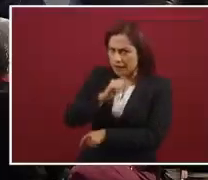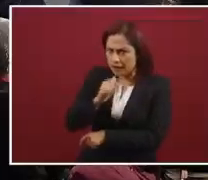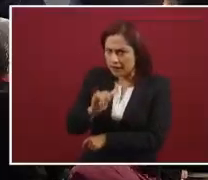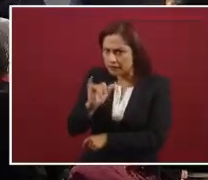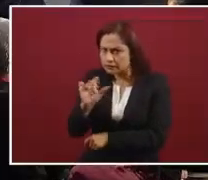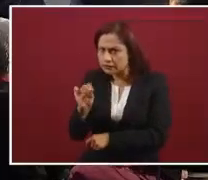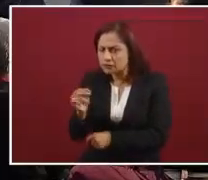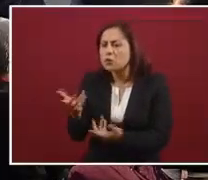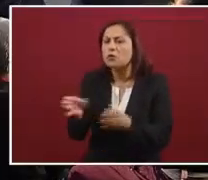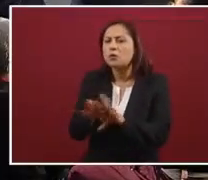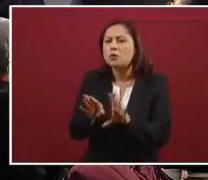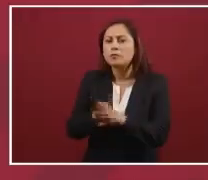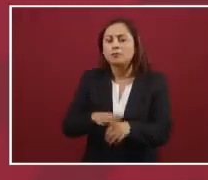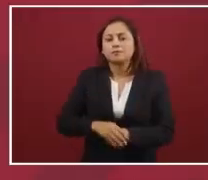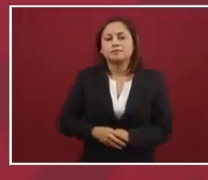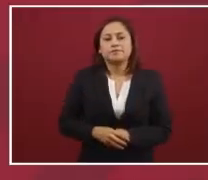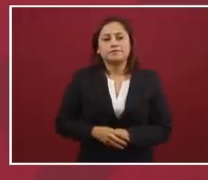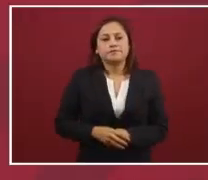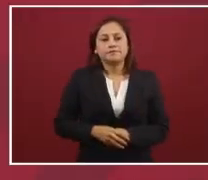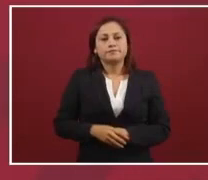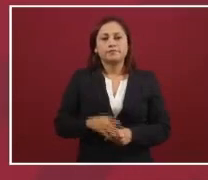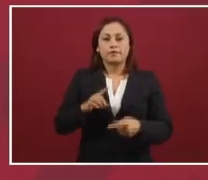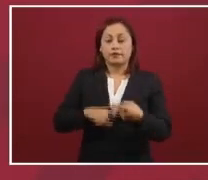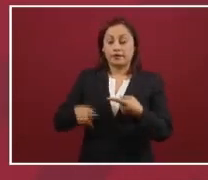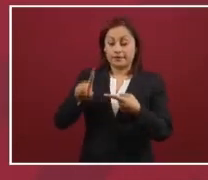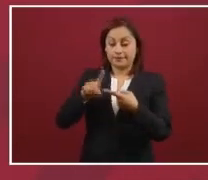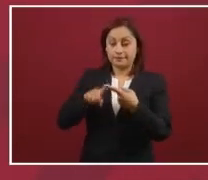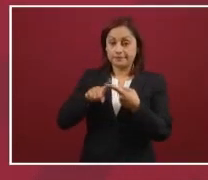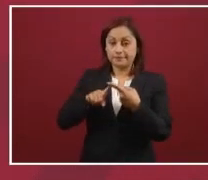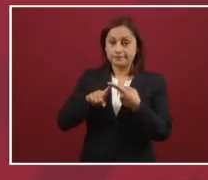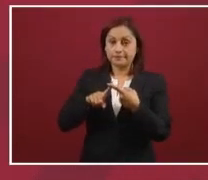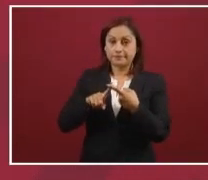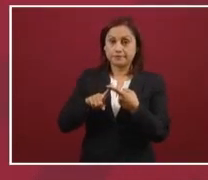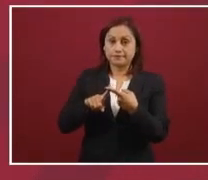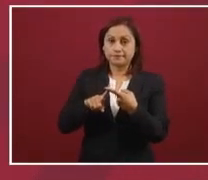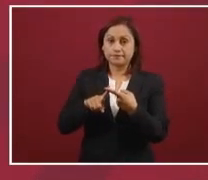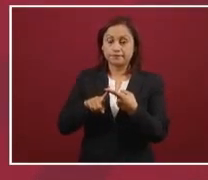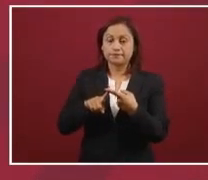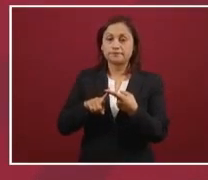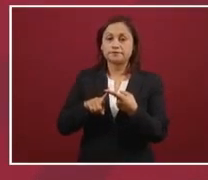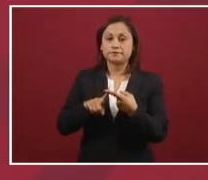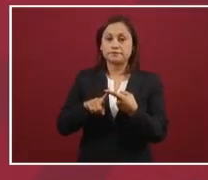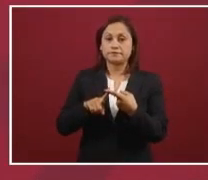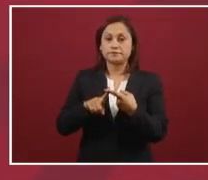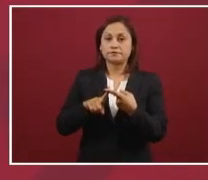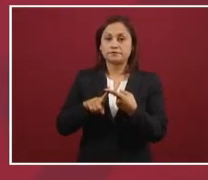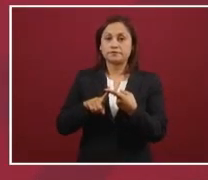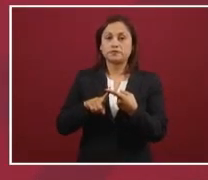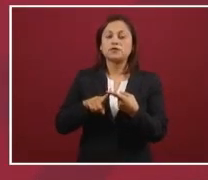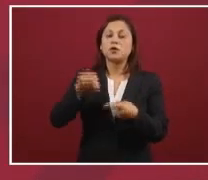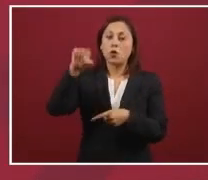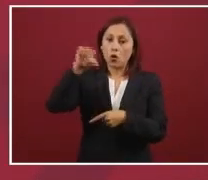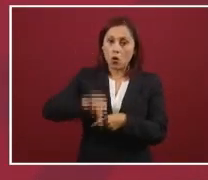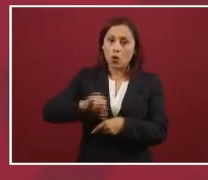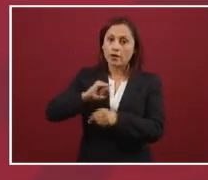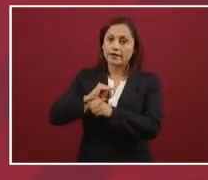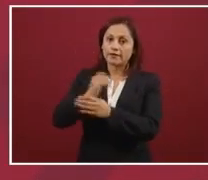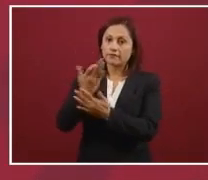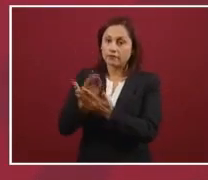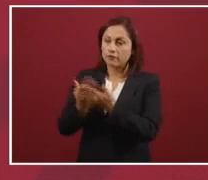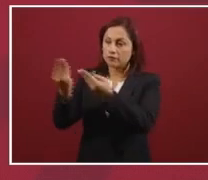Bueno, el primer caso… Hoy voy a tener el informe